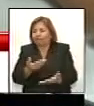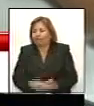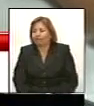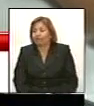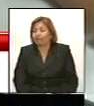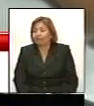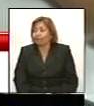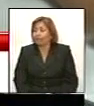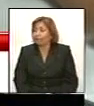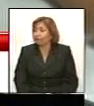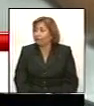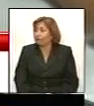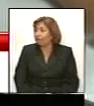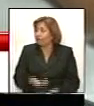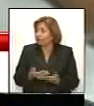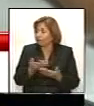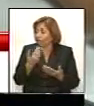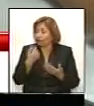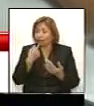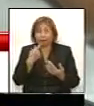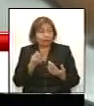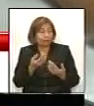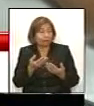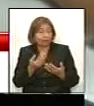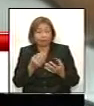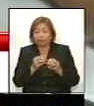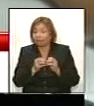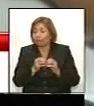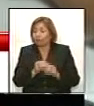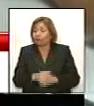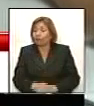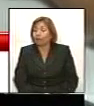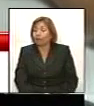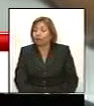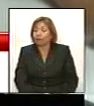Entonces, ¿le parece si antes de darle esa palabra, damos la palabra a él?